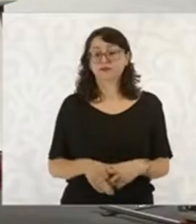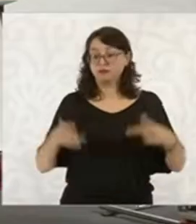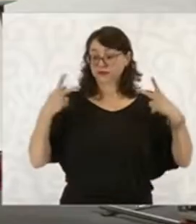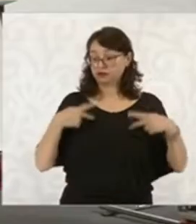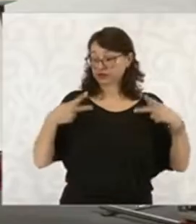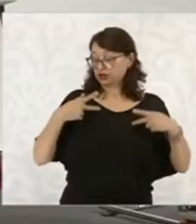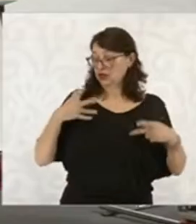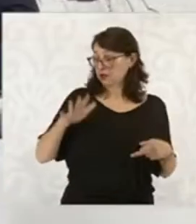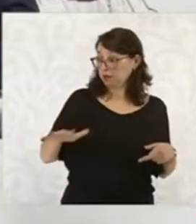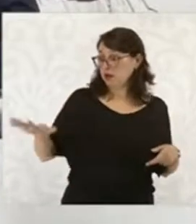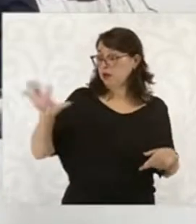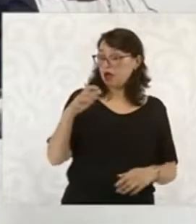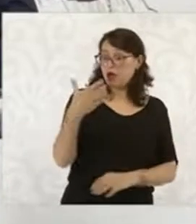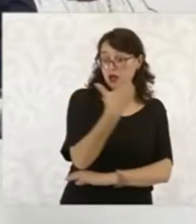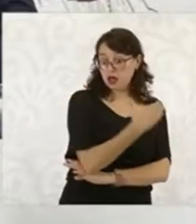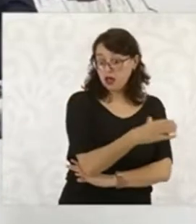contar